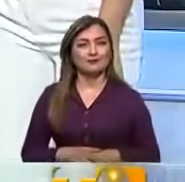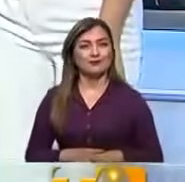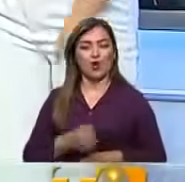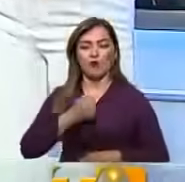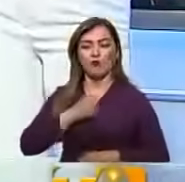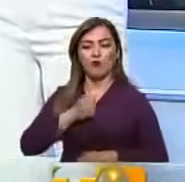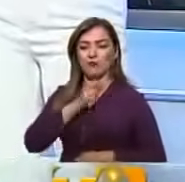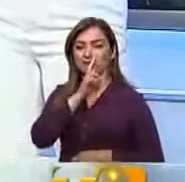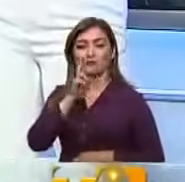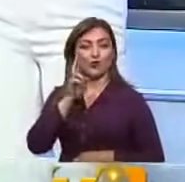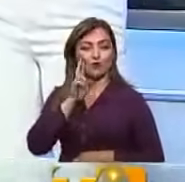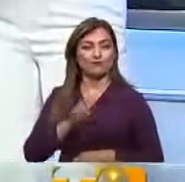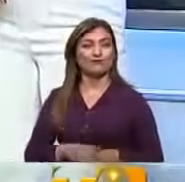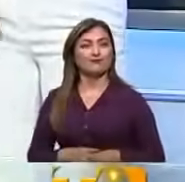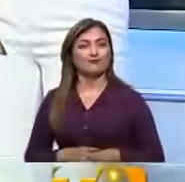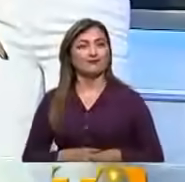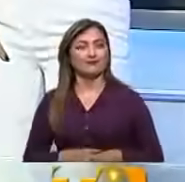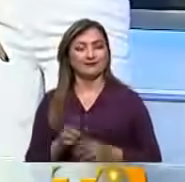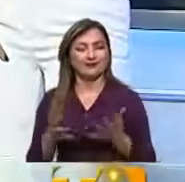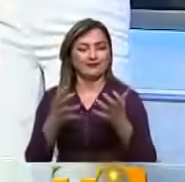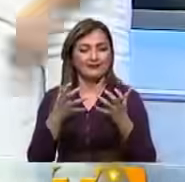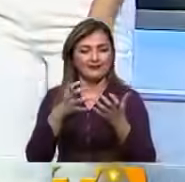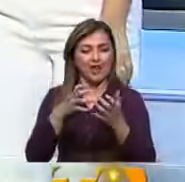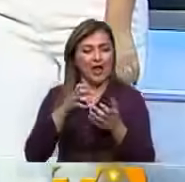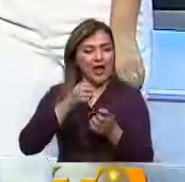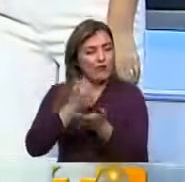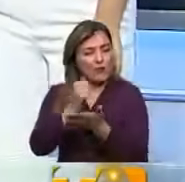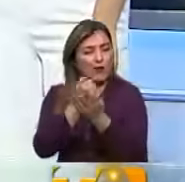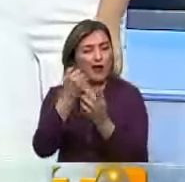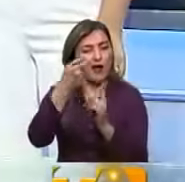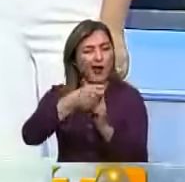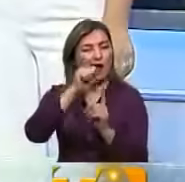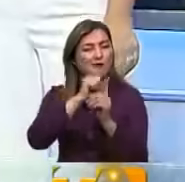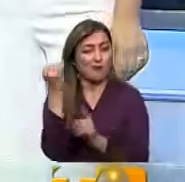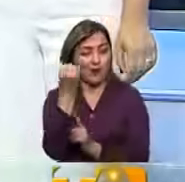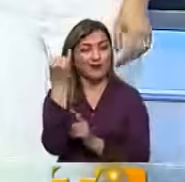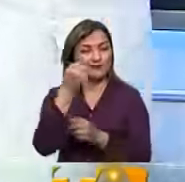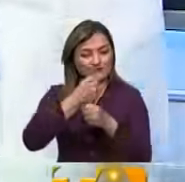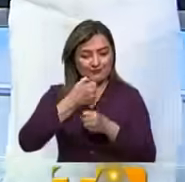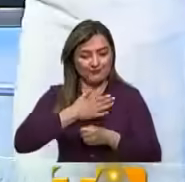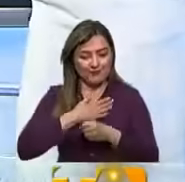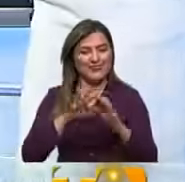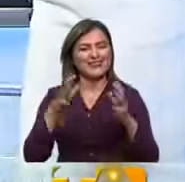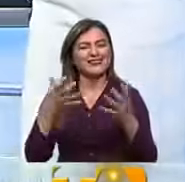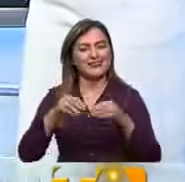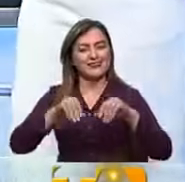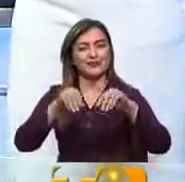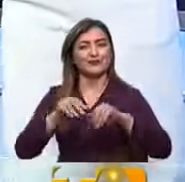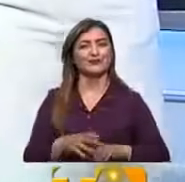suya propia, ¿no? Por si acaso le mando la cuñita. Si usted quiere un buen tigrillo sarumeño, vaya donde Dani Fejó, al café de mi tierra. ¿Qué más,